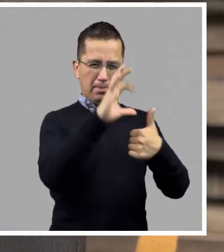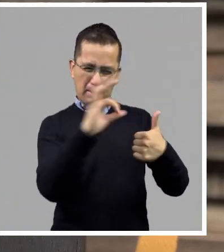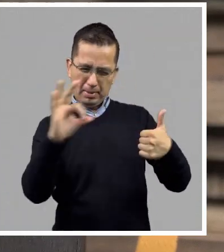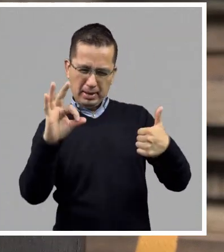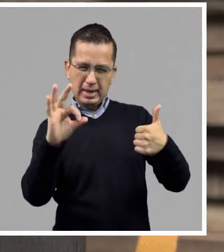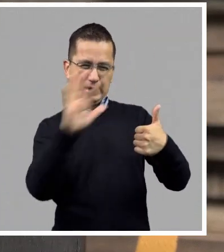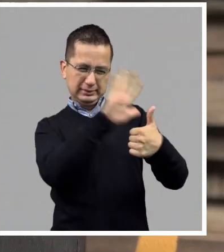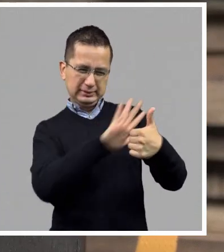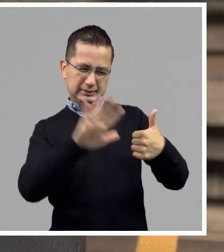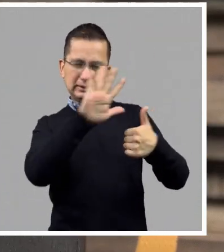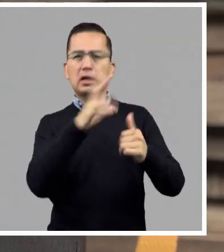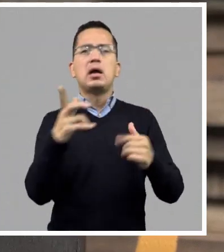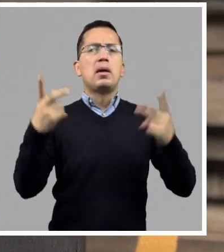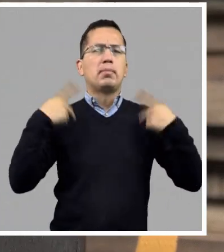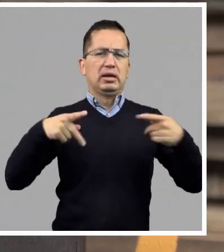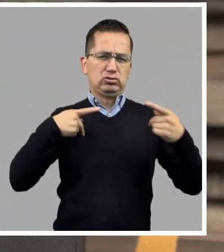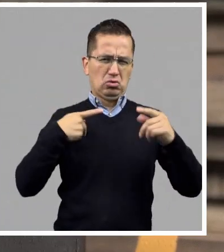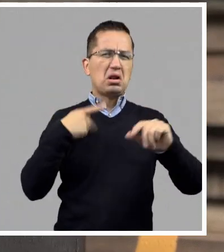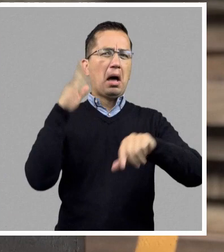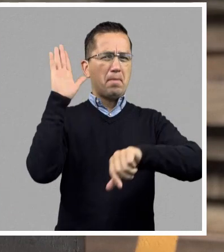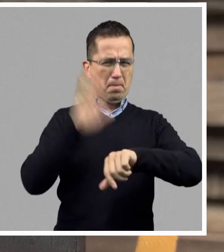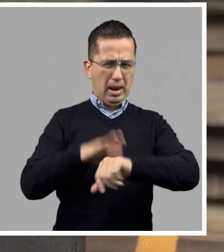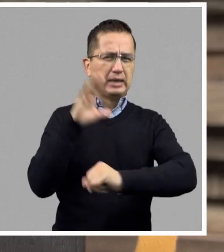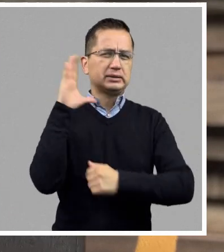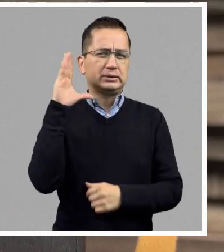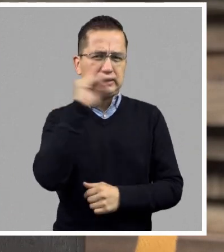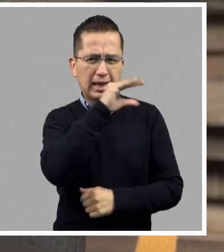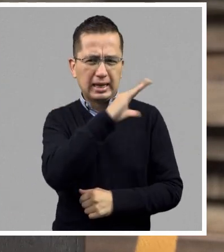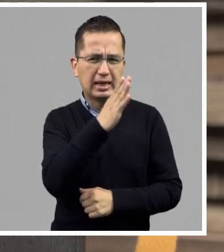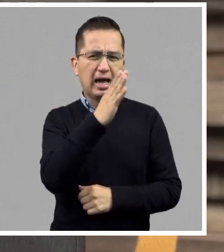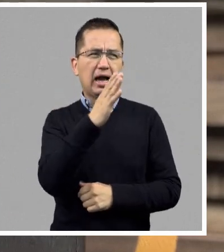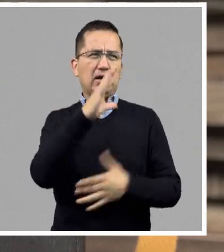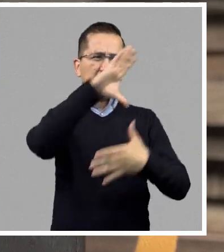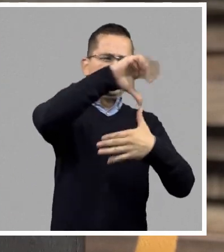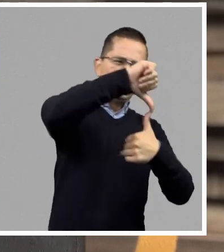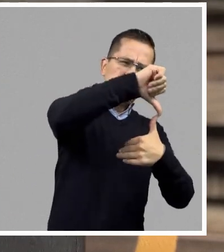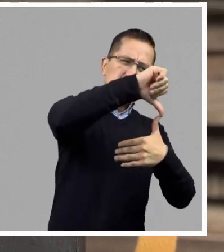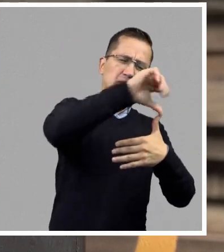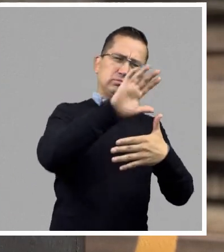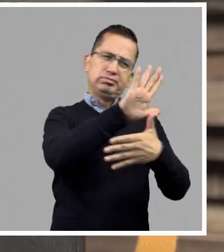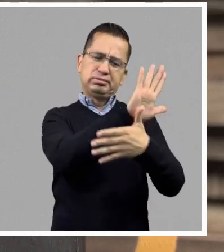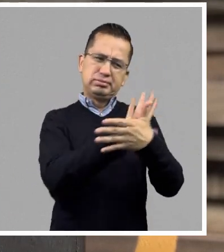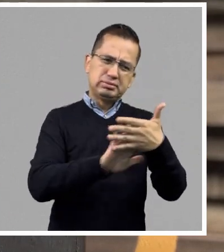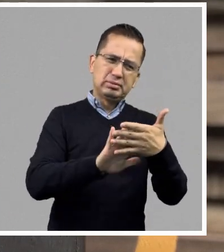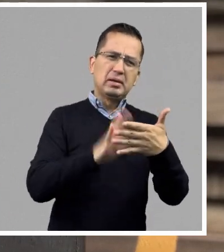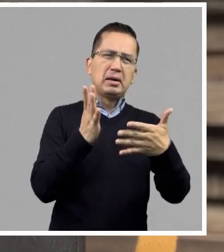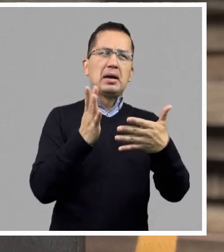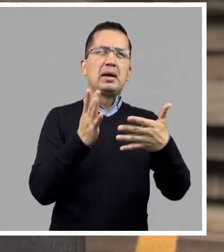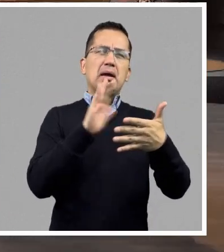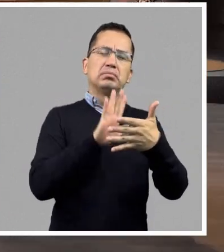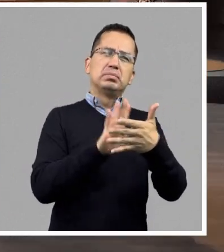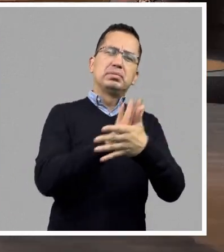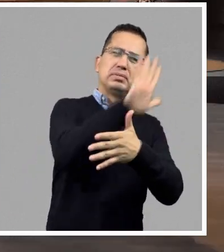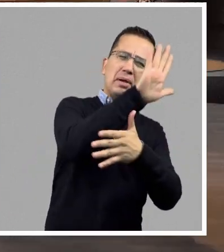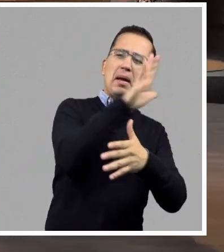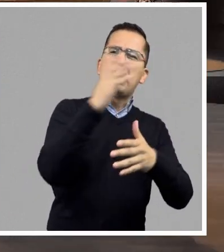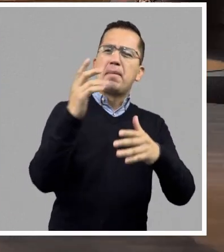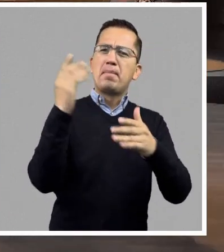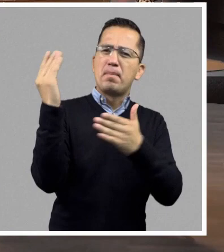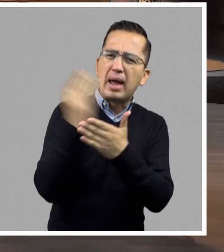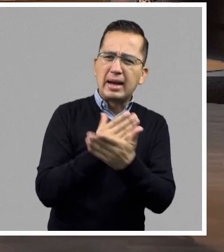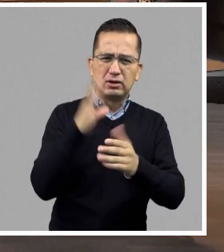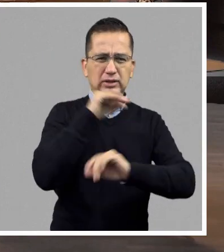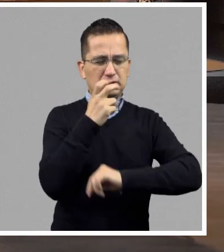la gente es más negra y hacia el Pacífico quizás un poquito menos negra excepto en Panamá que somos más negros y hacia el centro